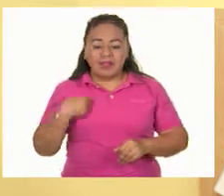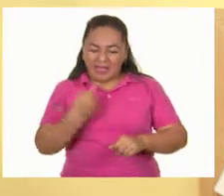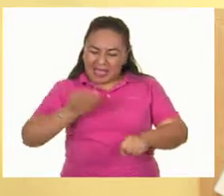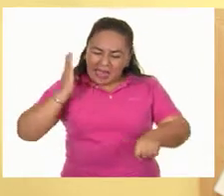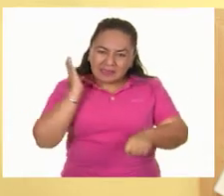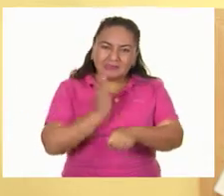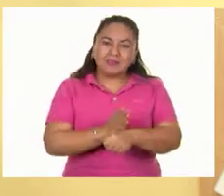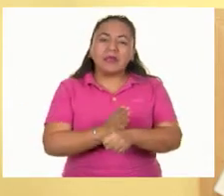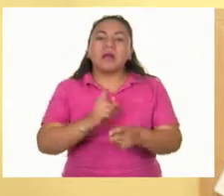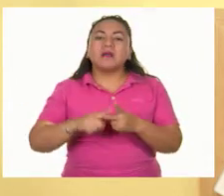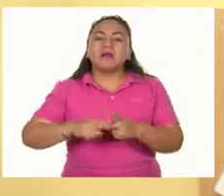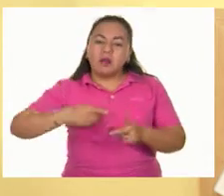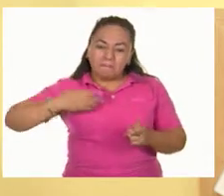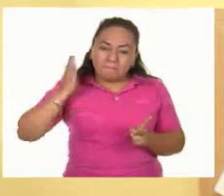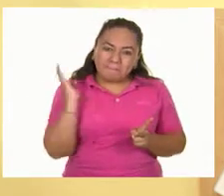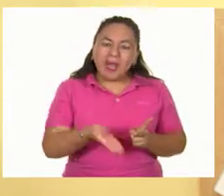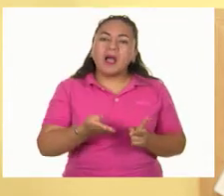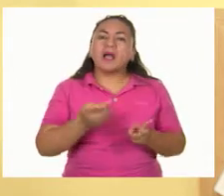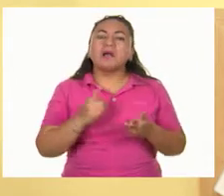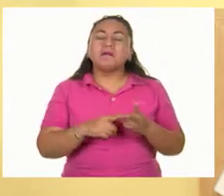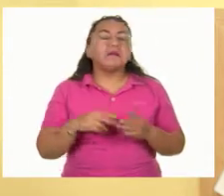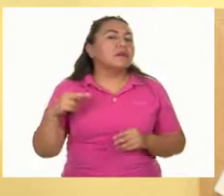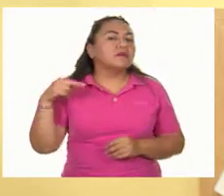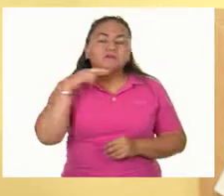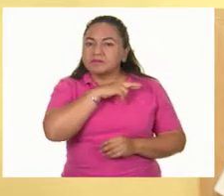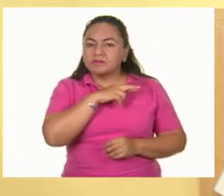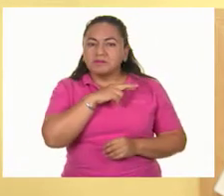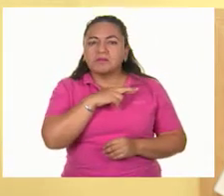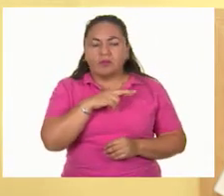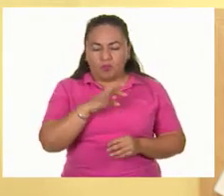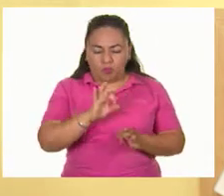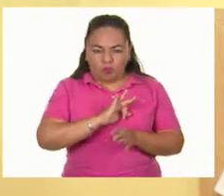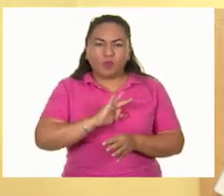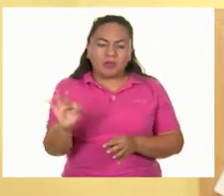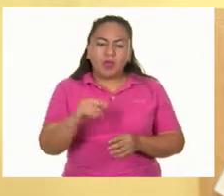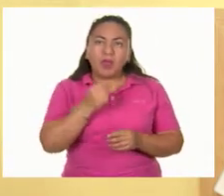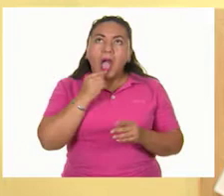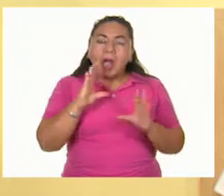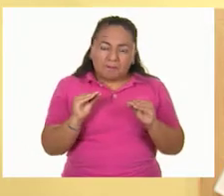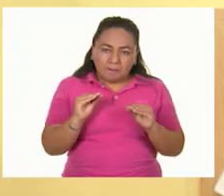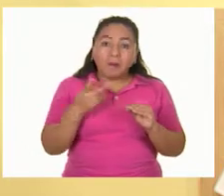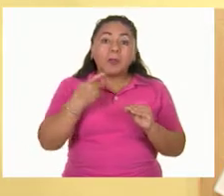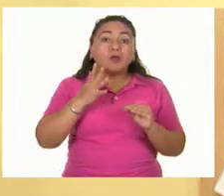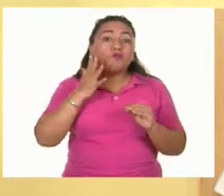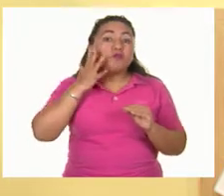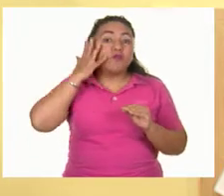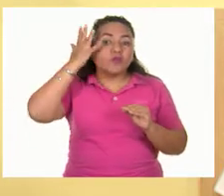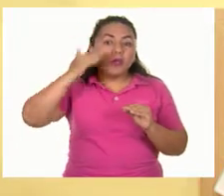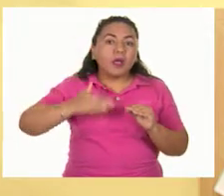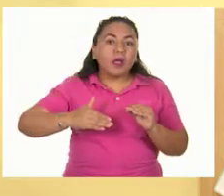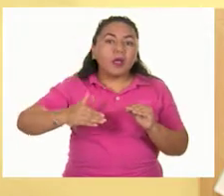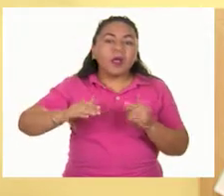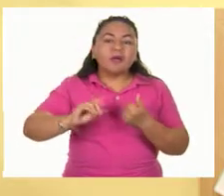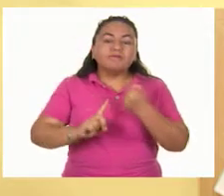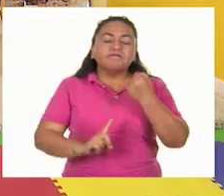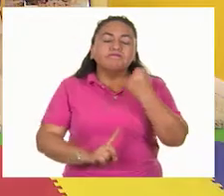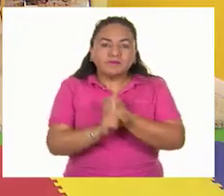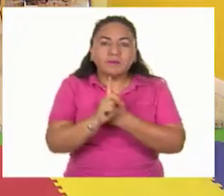Castigar, golpear o gritar puede tener resultados inmediatos, pero a futuro las niñas y los niños tendrán dificultad